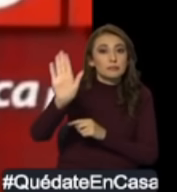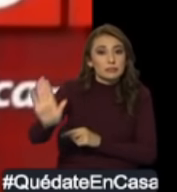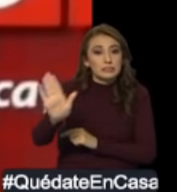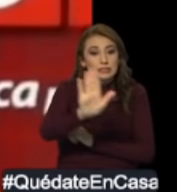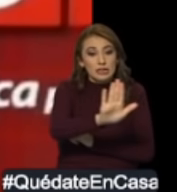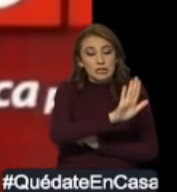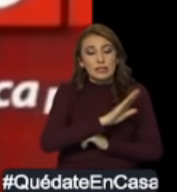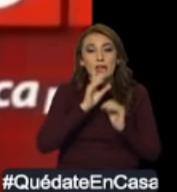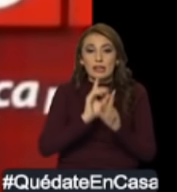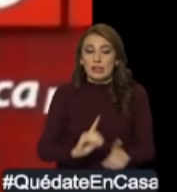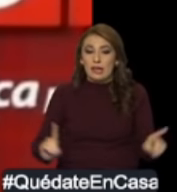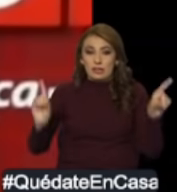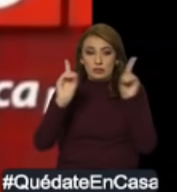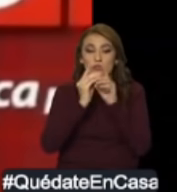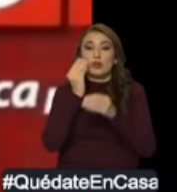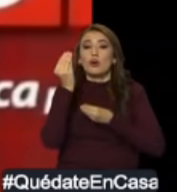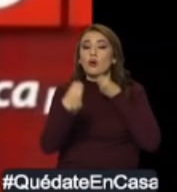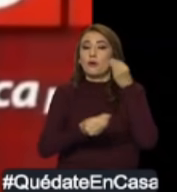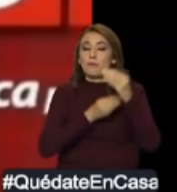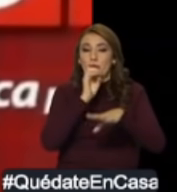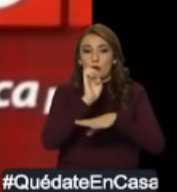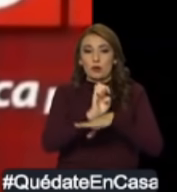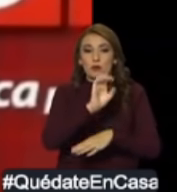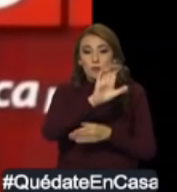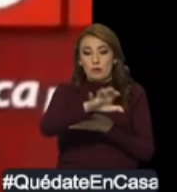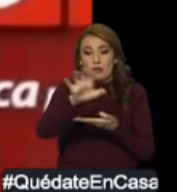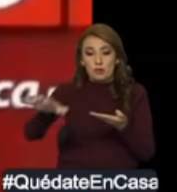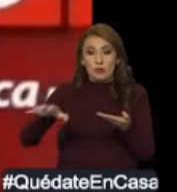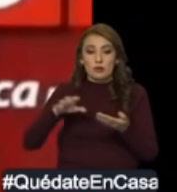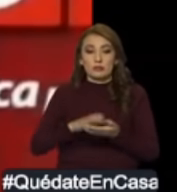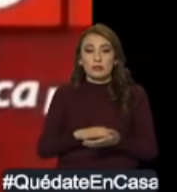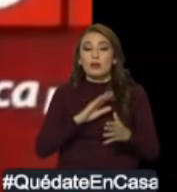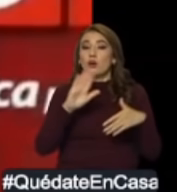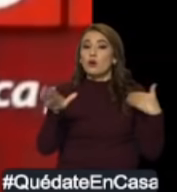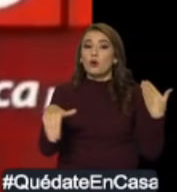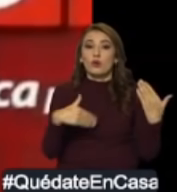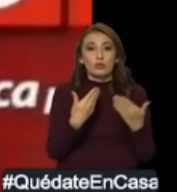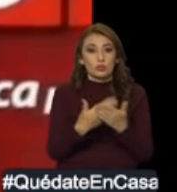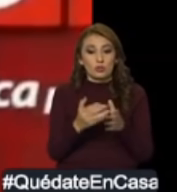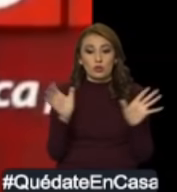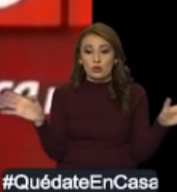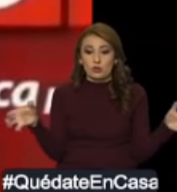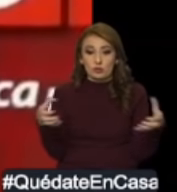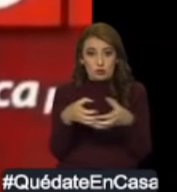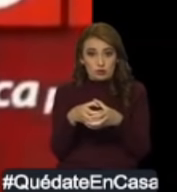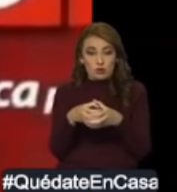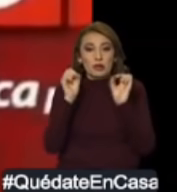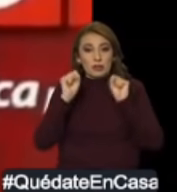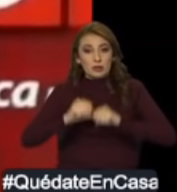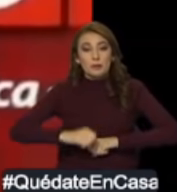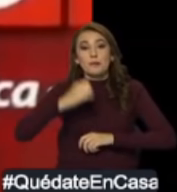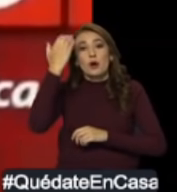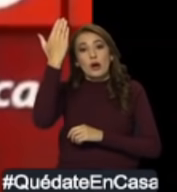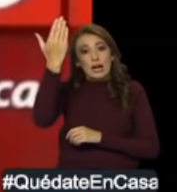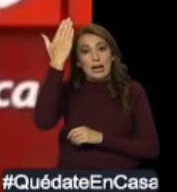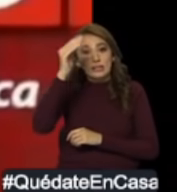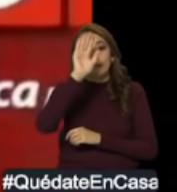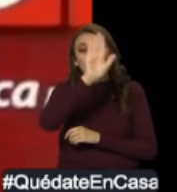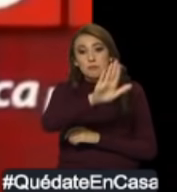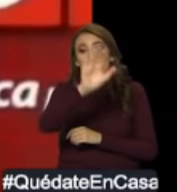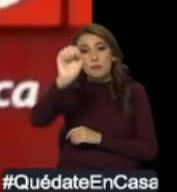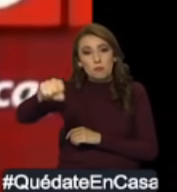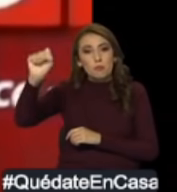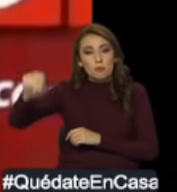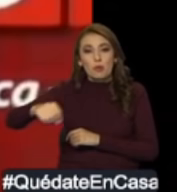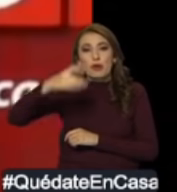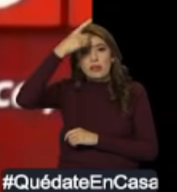un análisis de cuál es la situación de cada cantón. Con todas esas piezas, los alcaldes podrán tener a su disposición los